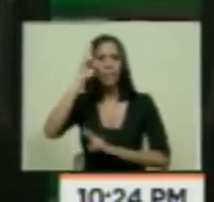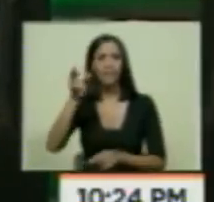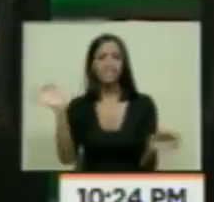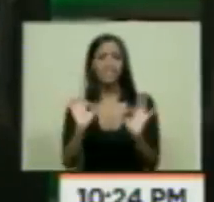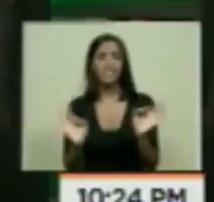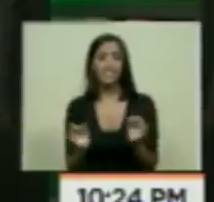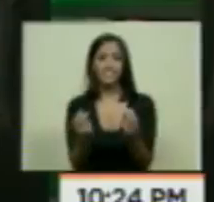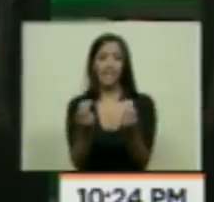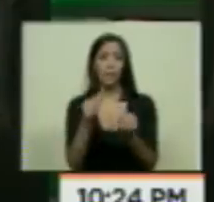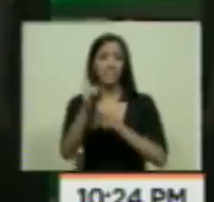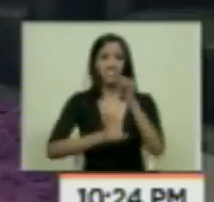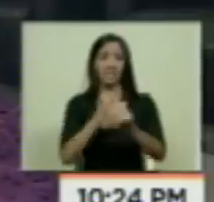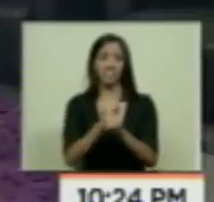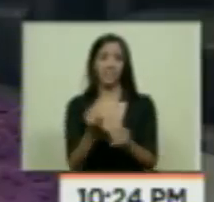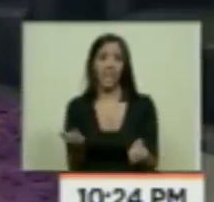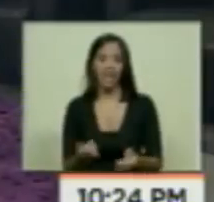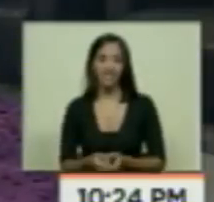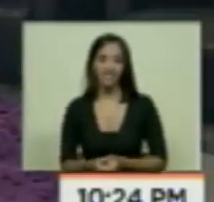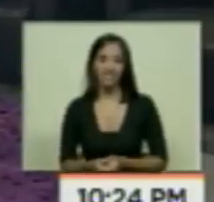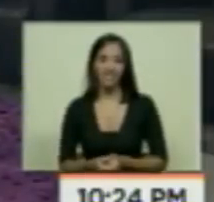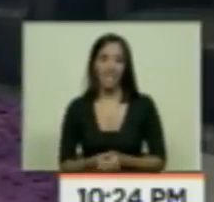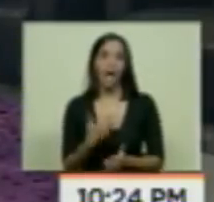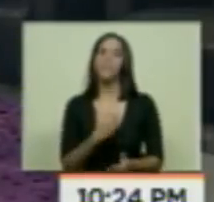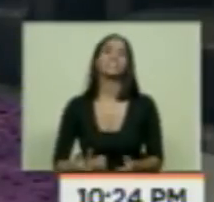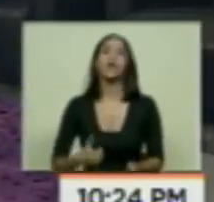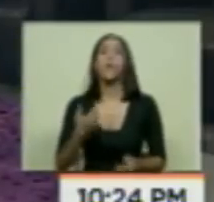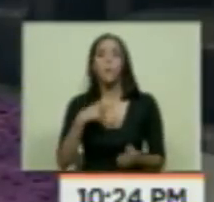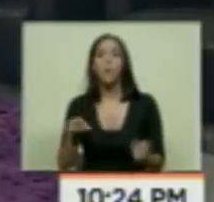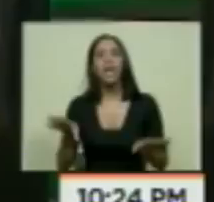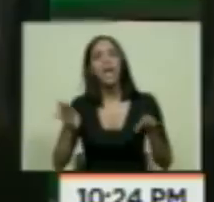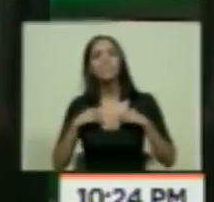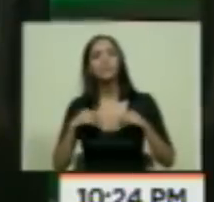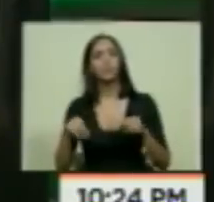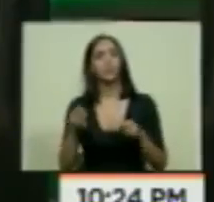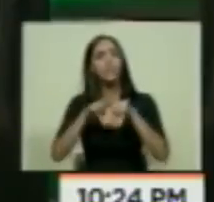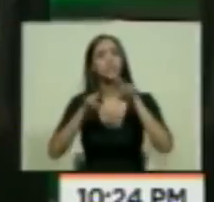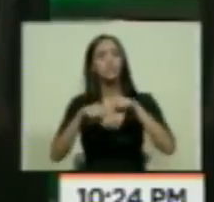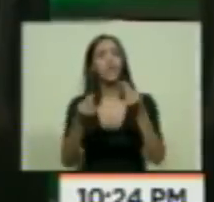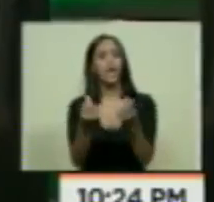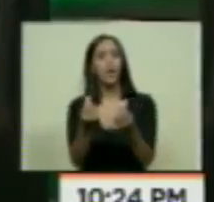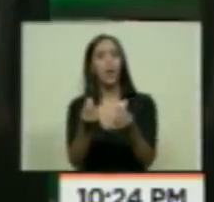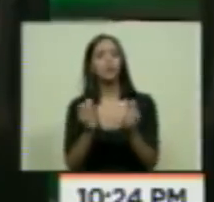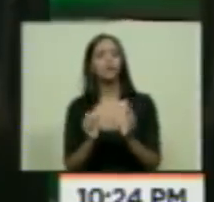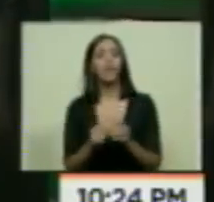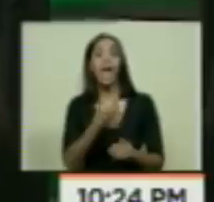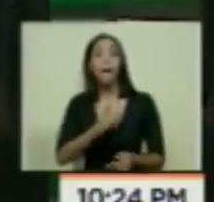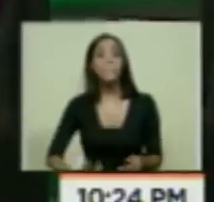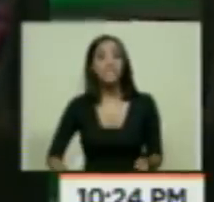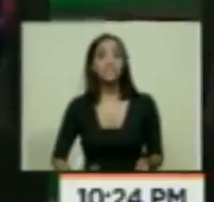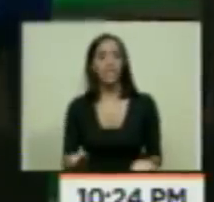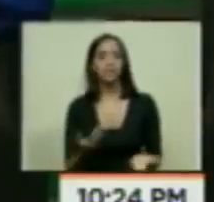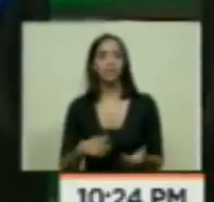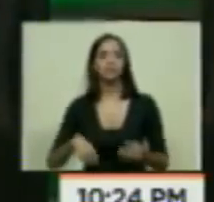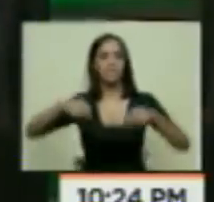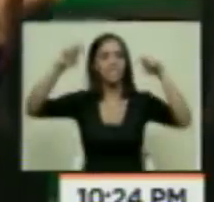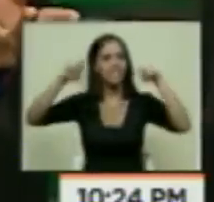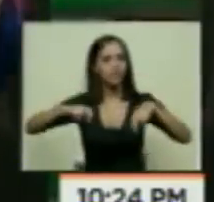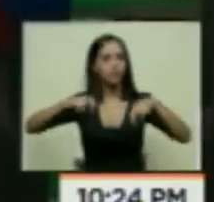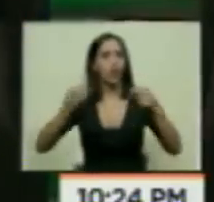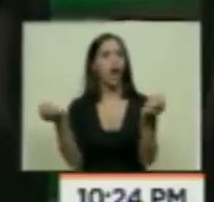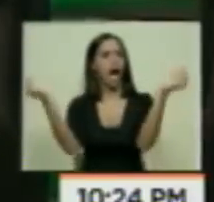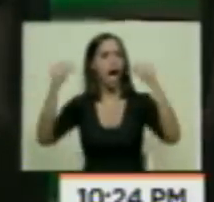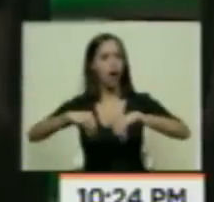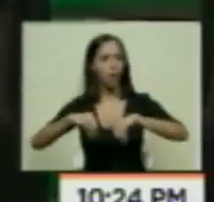los precios internacionales. El presidente le dijo, voy a reconocer una estructura de costos. El presidente ha planteado, se sintió con ustedes, negoció